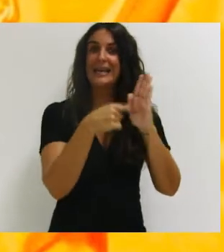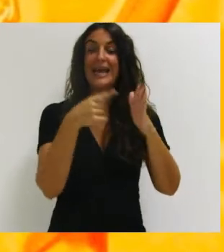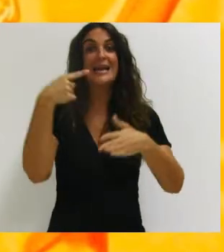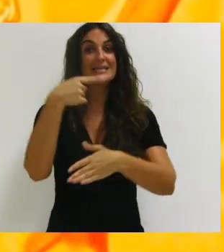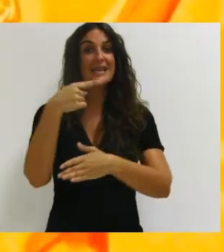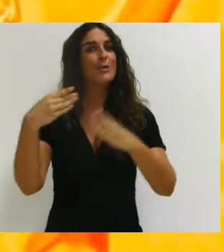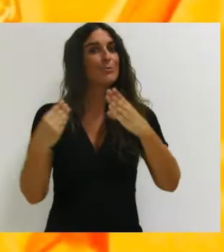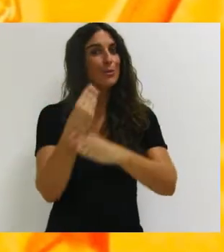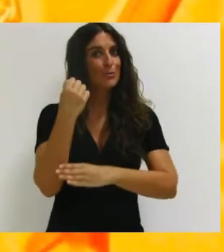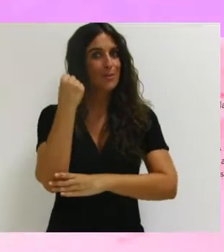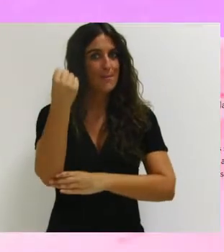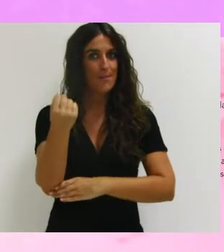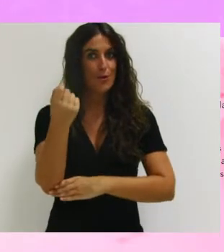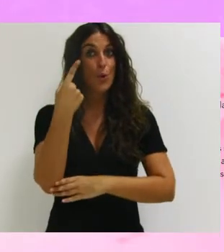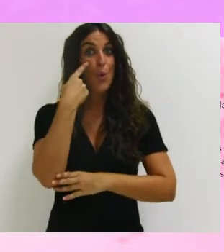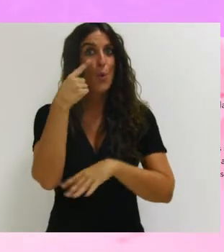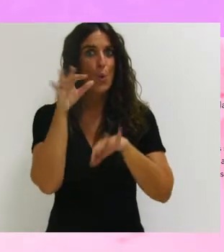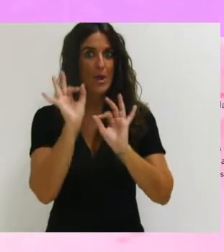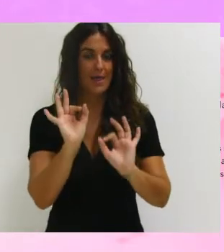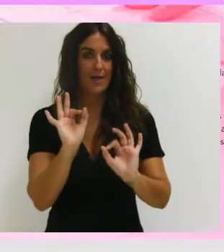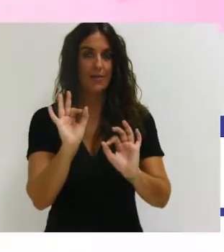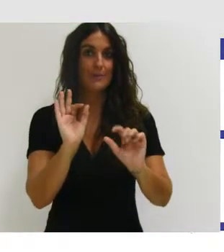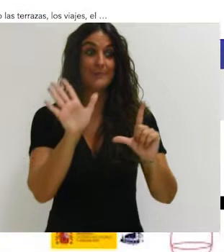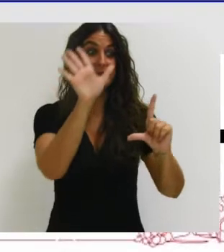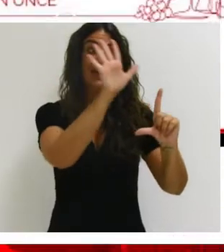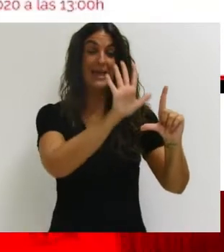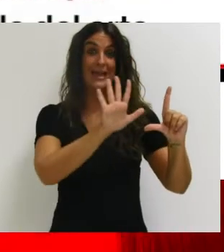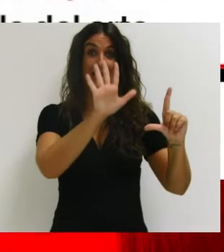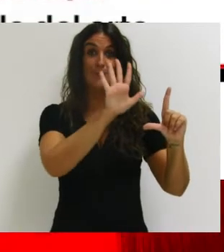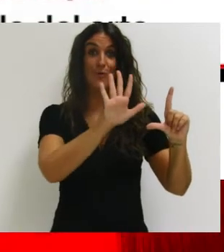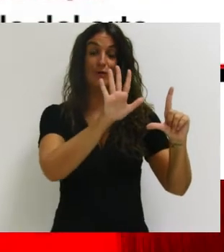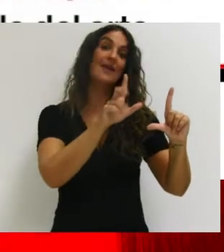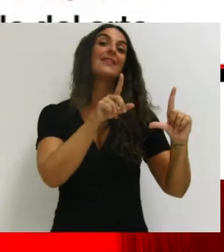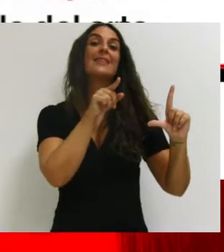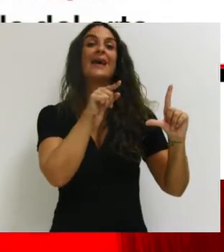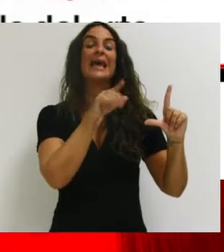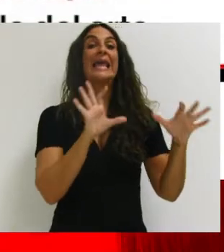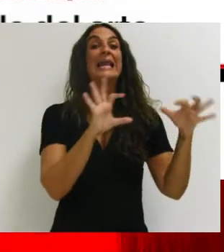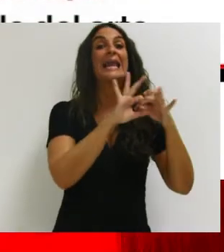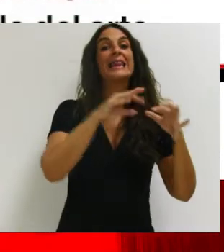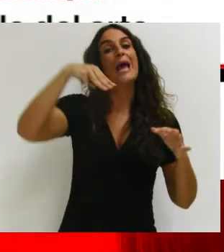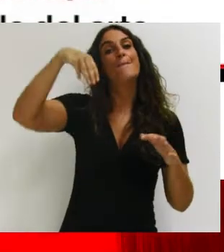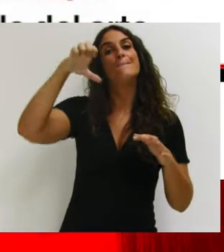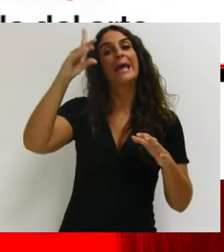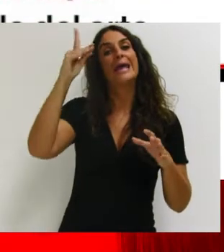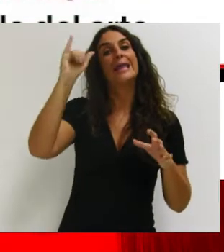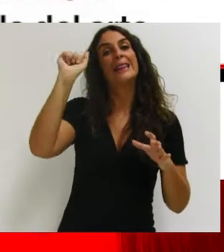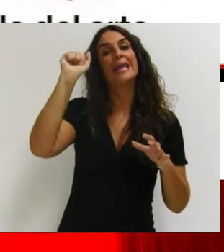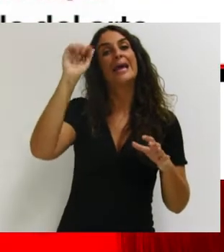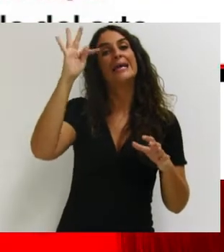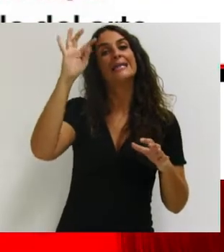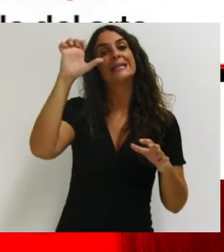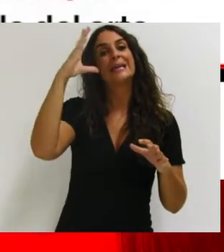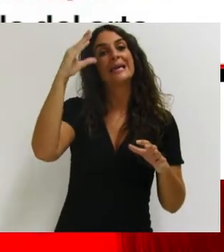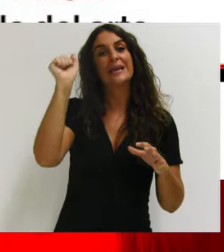apoyo. ¡Ojo! En la portada también está el enlace a la mediateca. Una mediateca